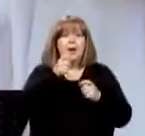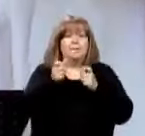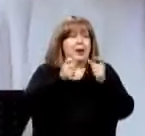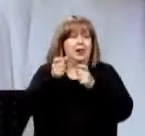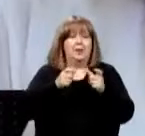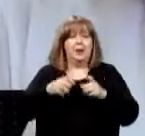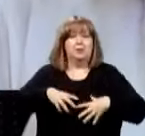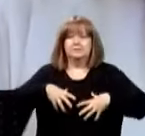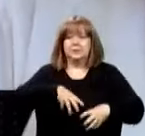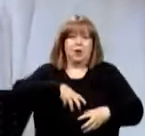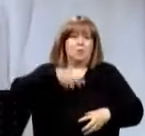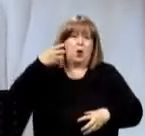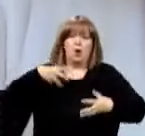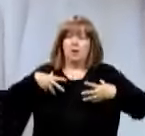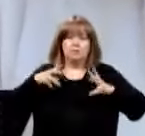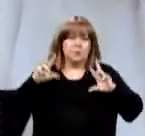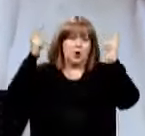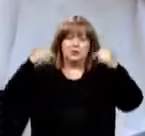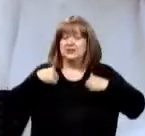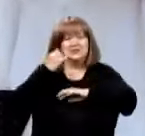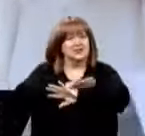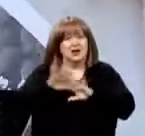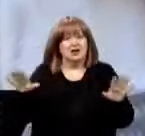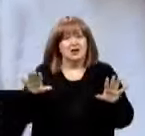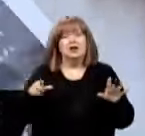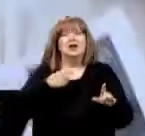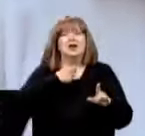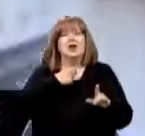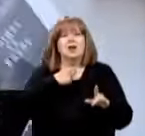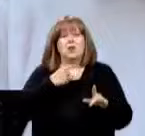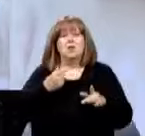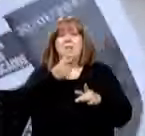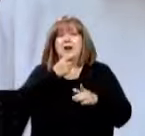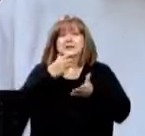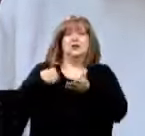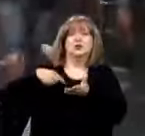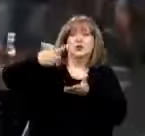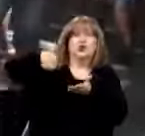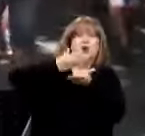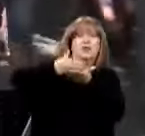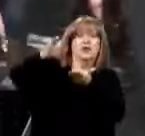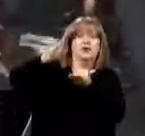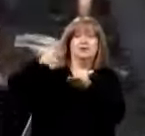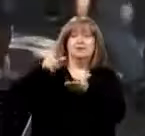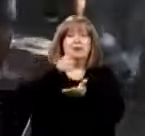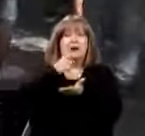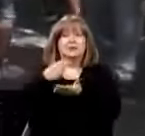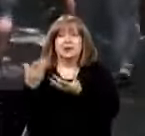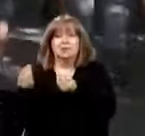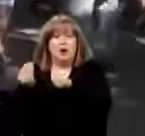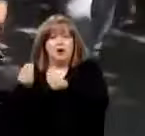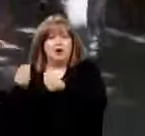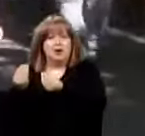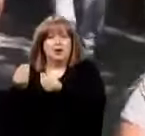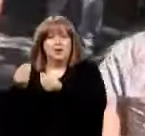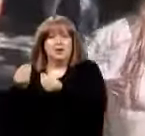la indignidad que estamos pasando, nos encontramos al margen de la sociedad, no nos tienen en cuenta, aparentemente